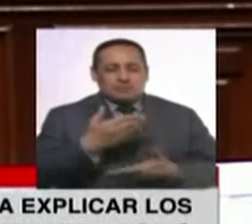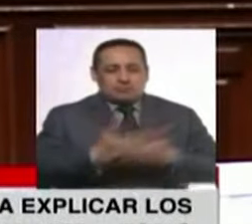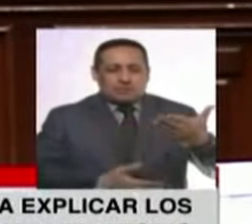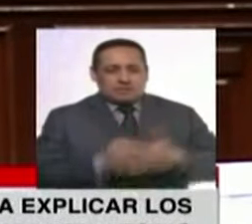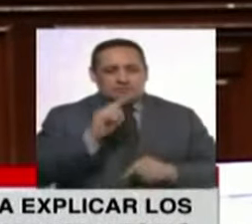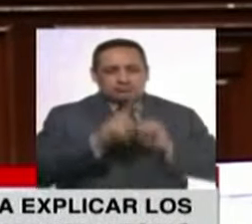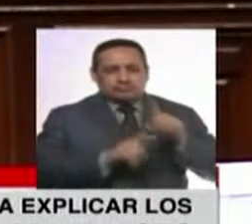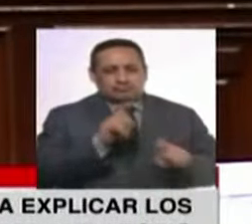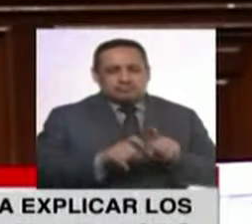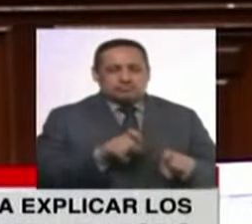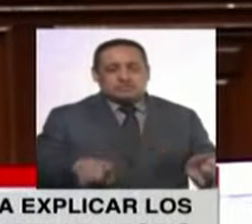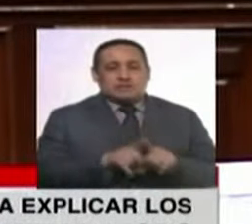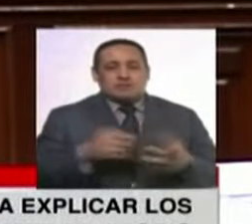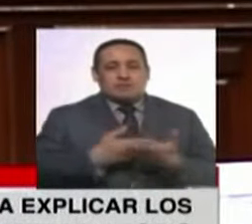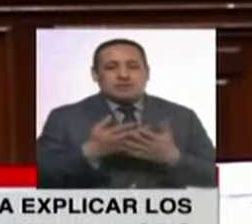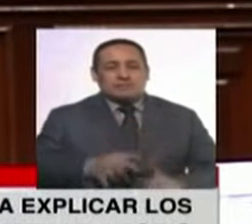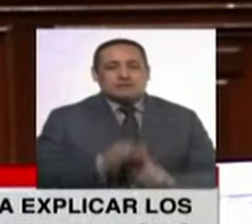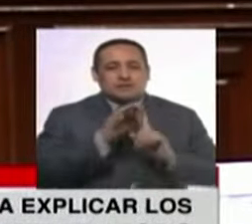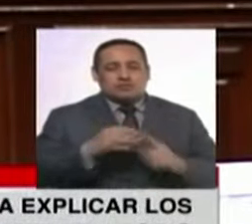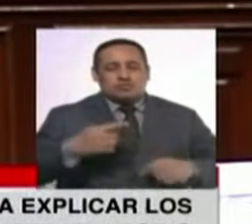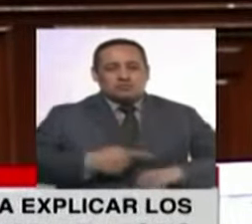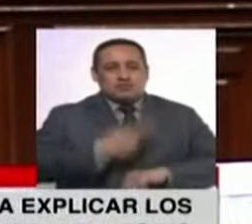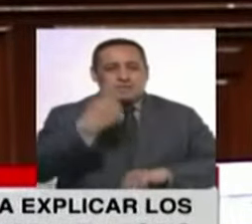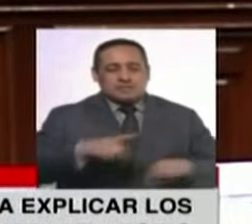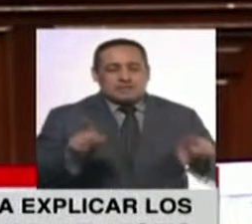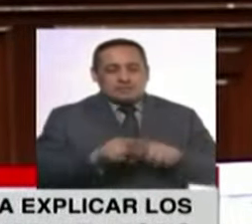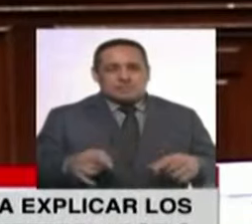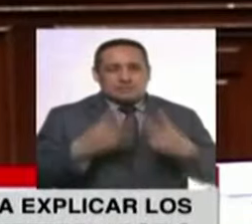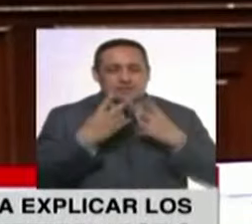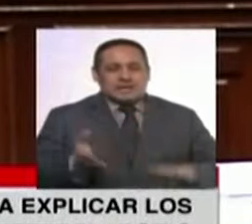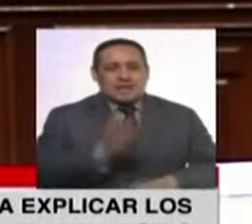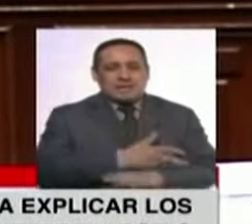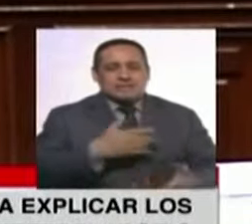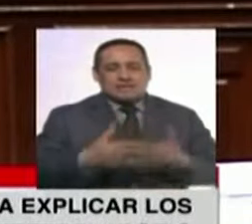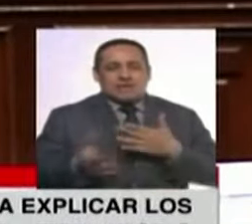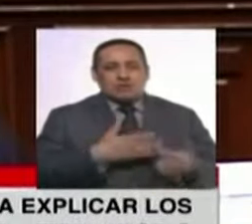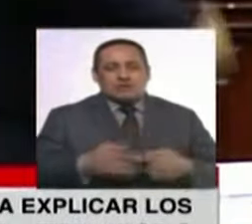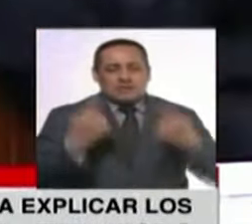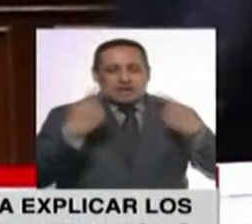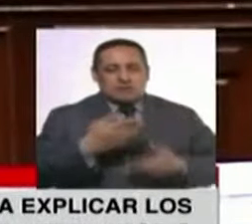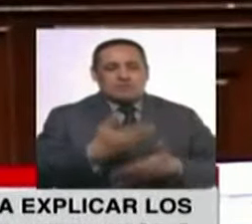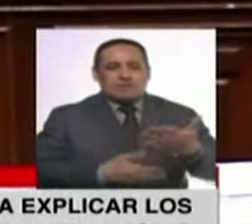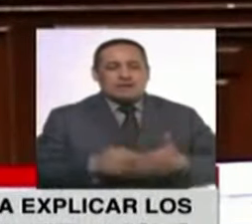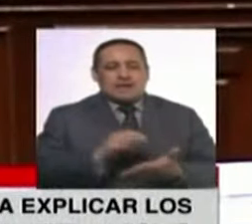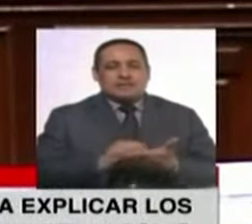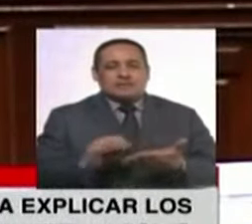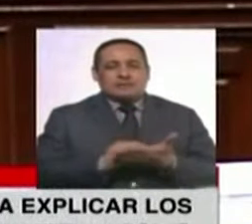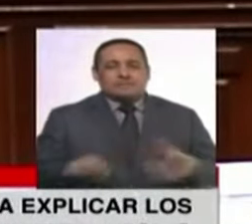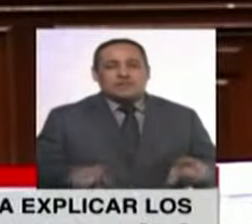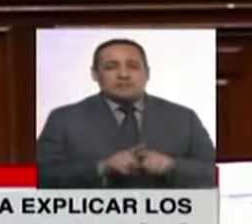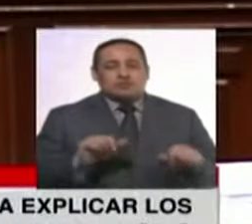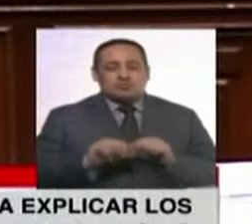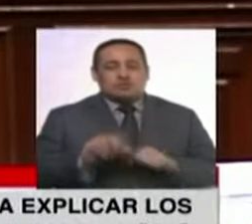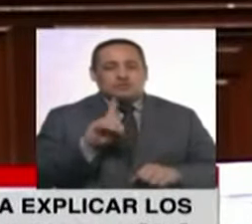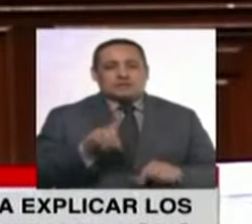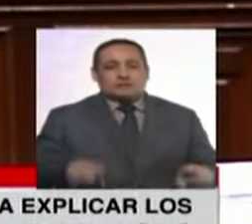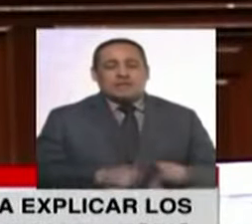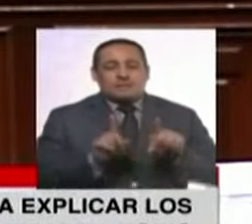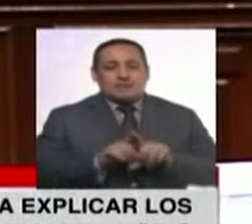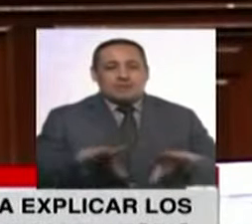pliego interpelatorio tiene preferencia en el orden del día y es vista antes que cualquier otra moción pendiente en la agenda inciso B